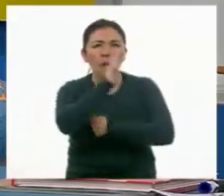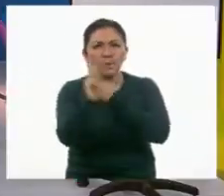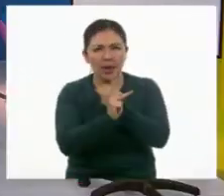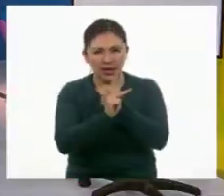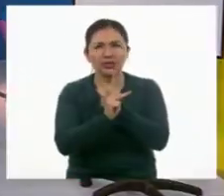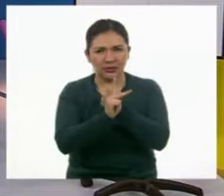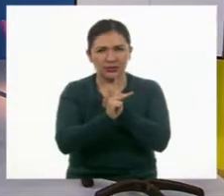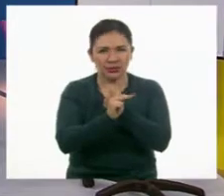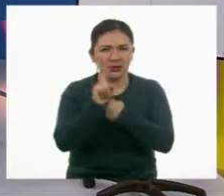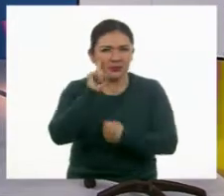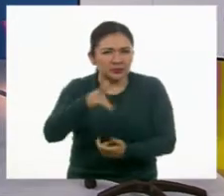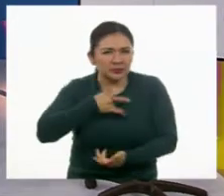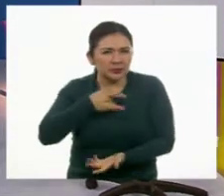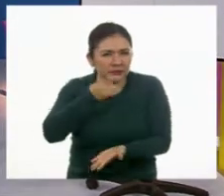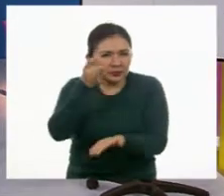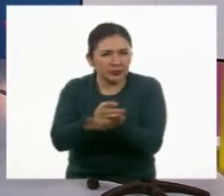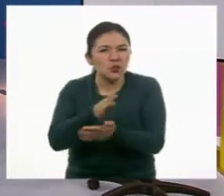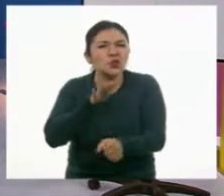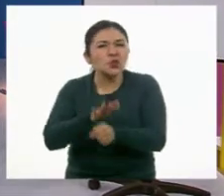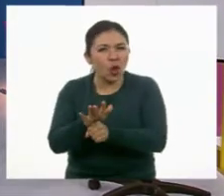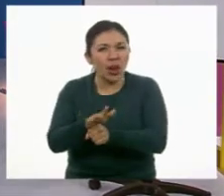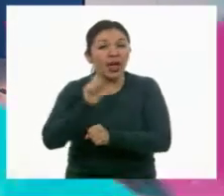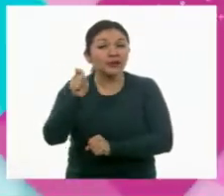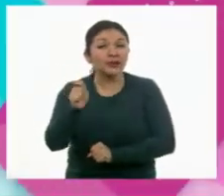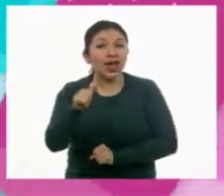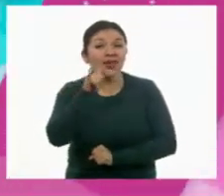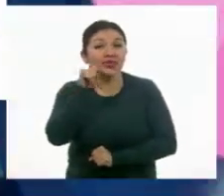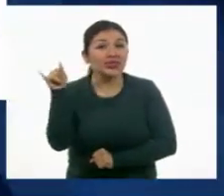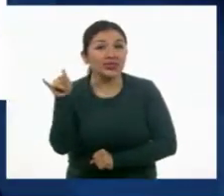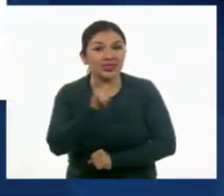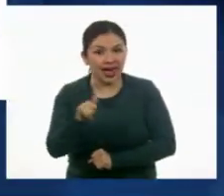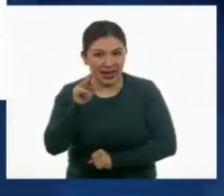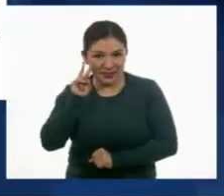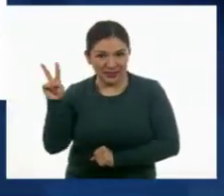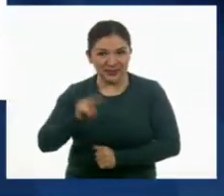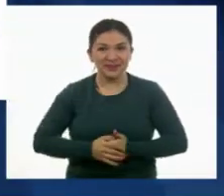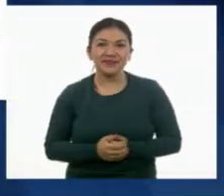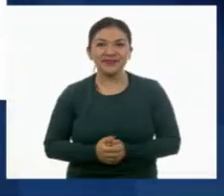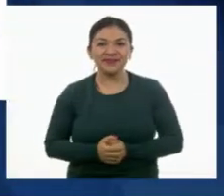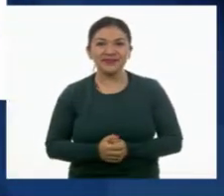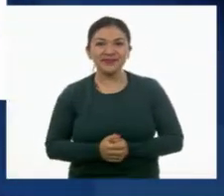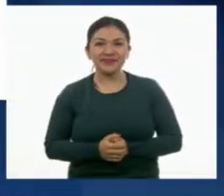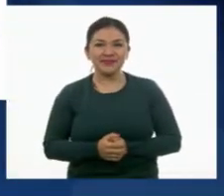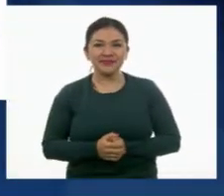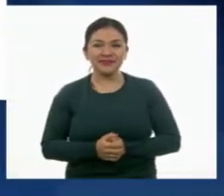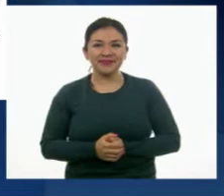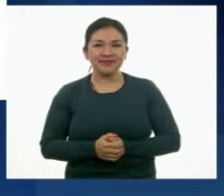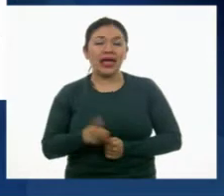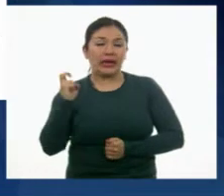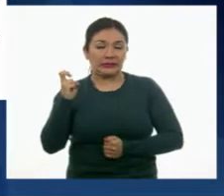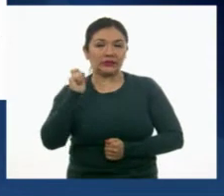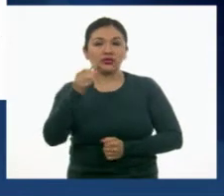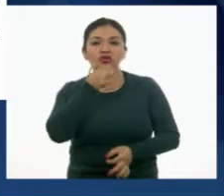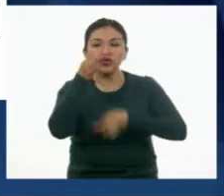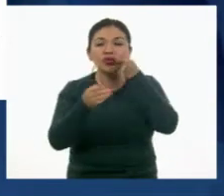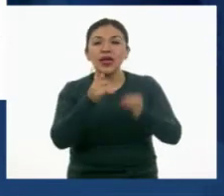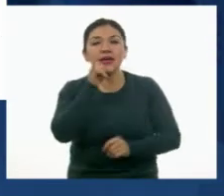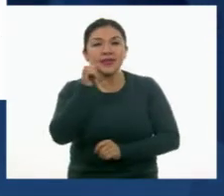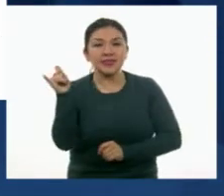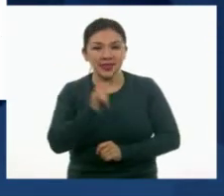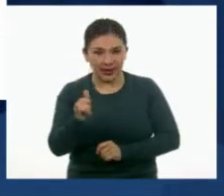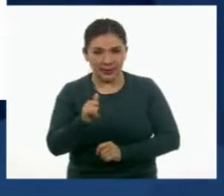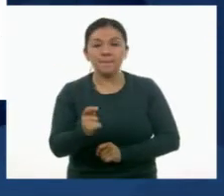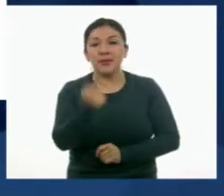vamos a identificar y es Italia, María. Oh. Tenemos una nota de Italia. La vamos a leer y